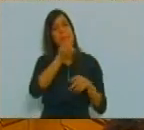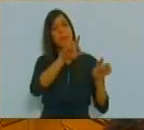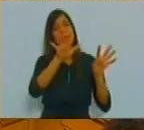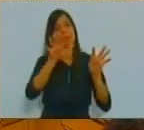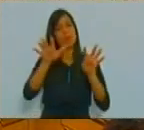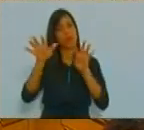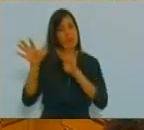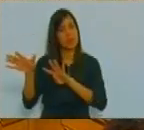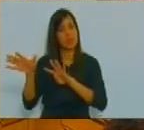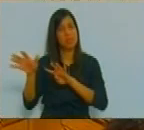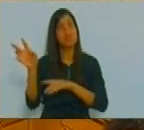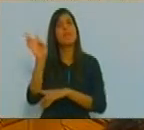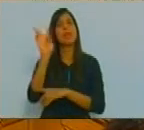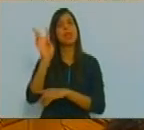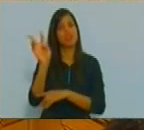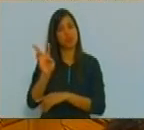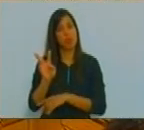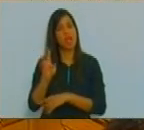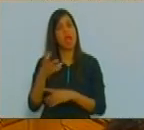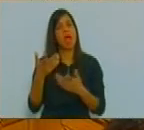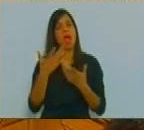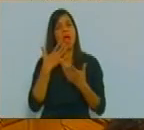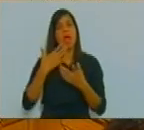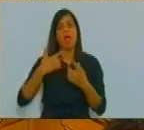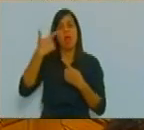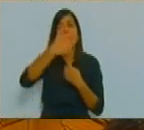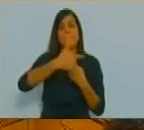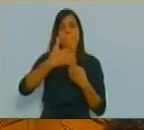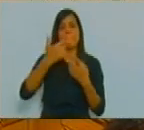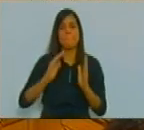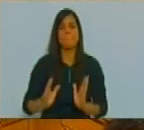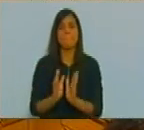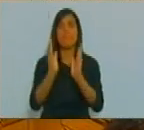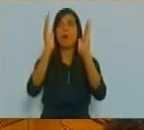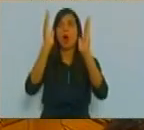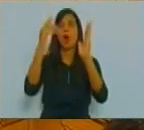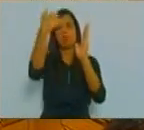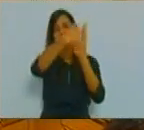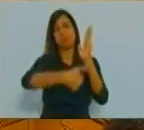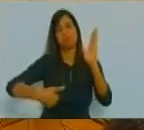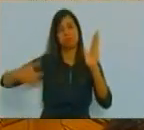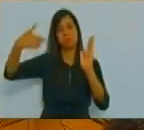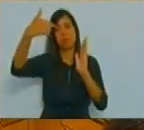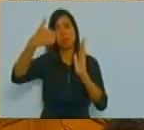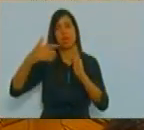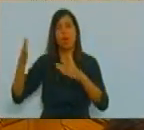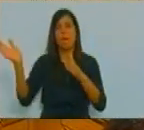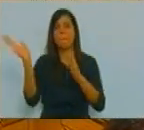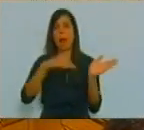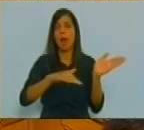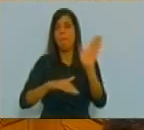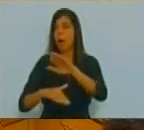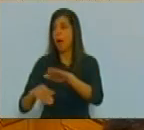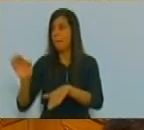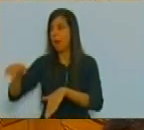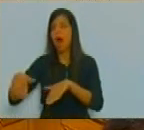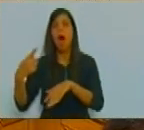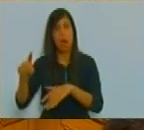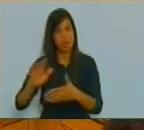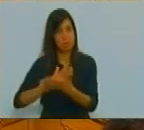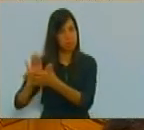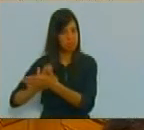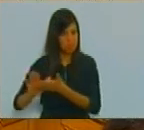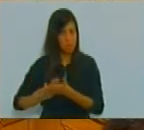hemos derribado los molinos y con la constitución del 2017 y el 2018 tenemos la intel univ le